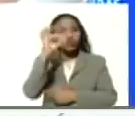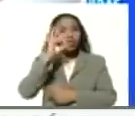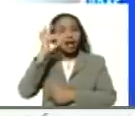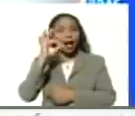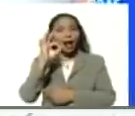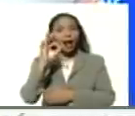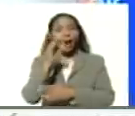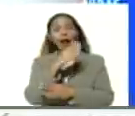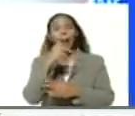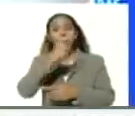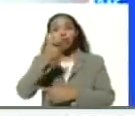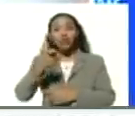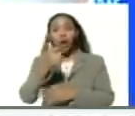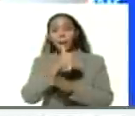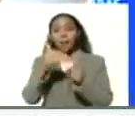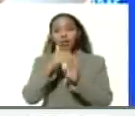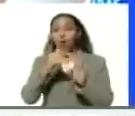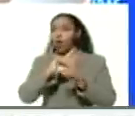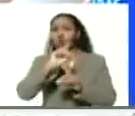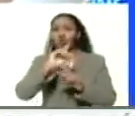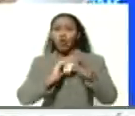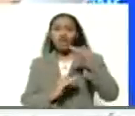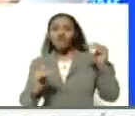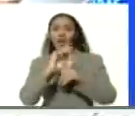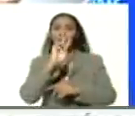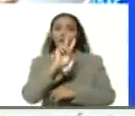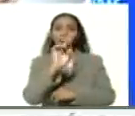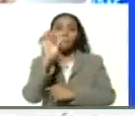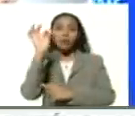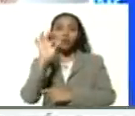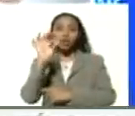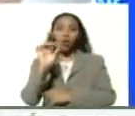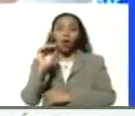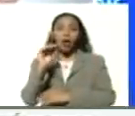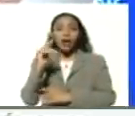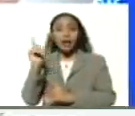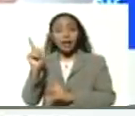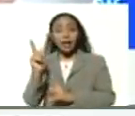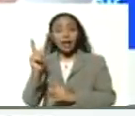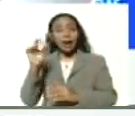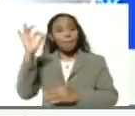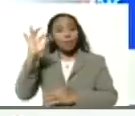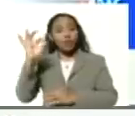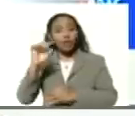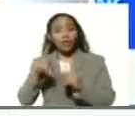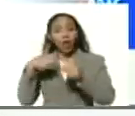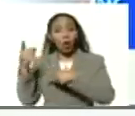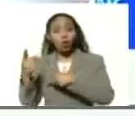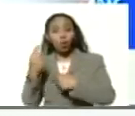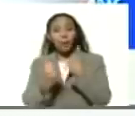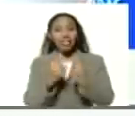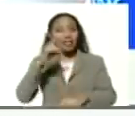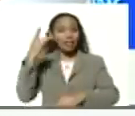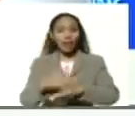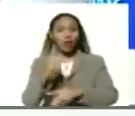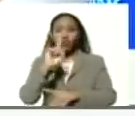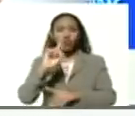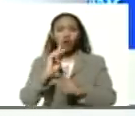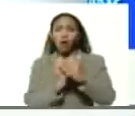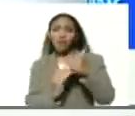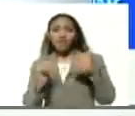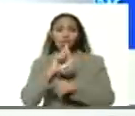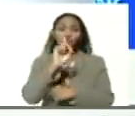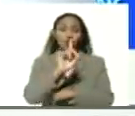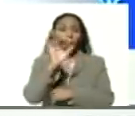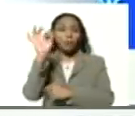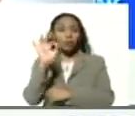moderados no superaba el 2% y la tasa en el caso de los pacientes graves nunca superó el